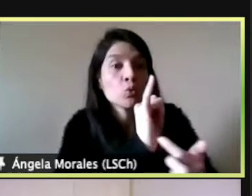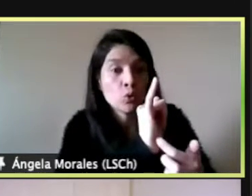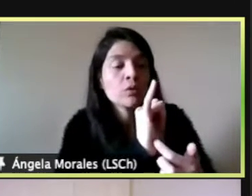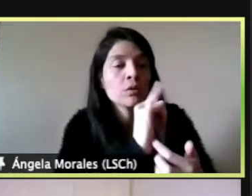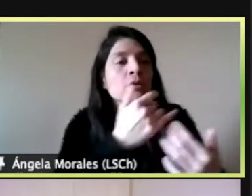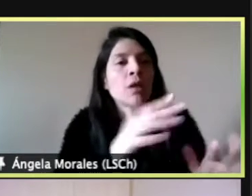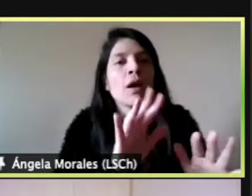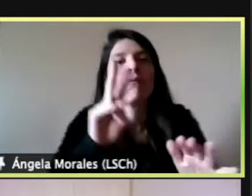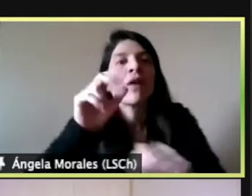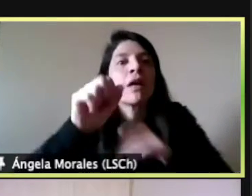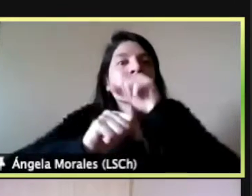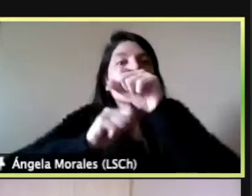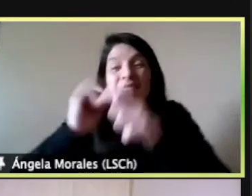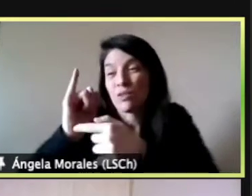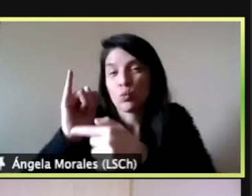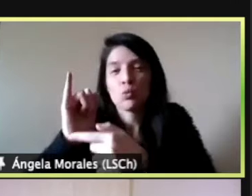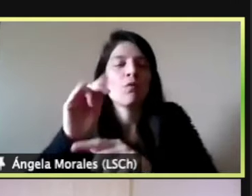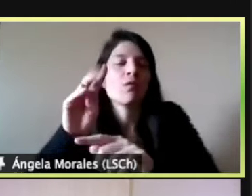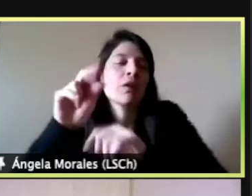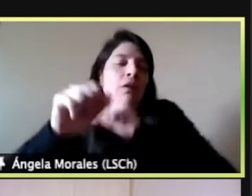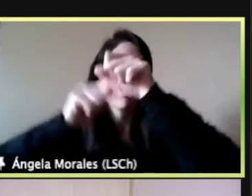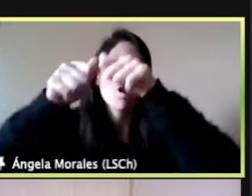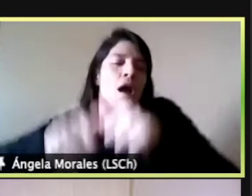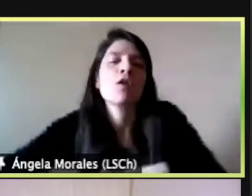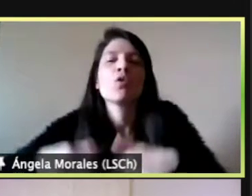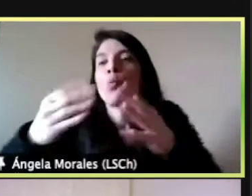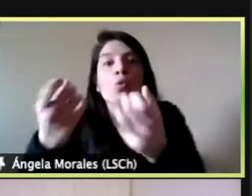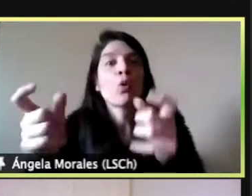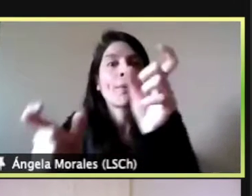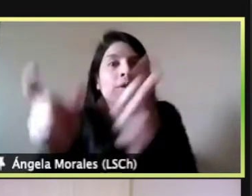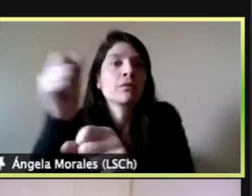muchos trabajadores sociales, unos que han llegado, otros que se han ido, otros que se han